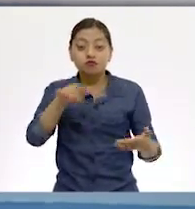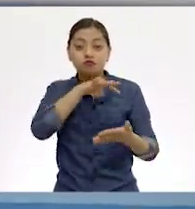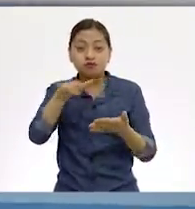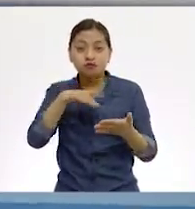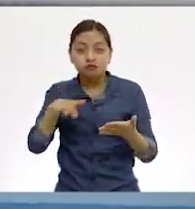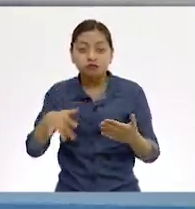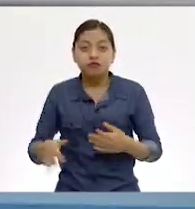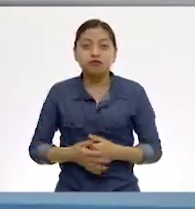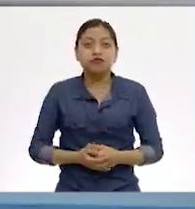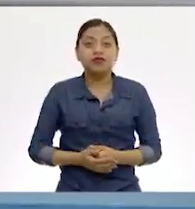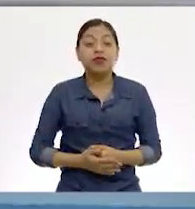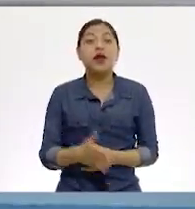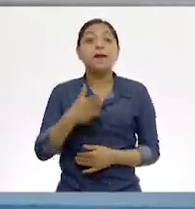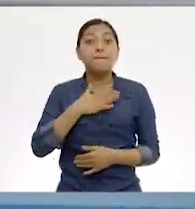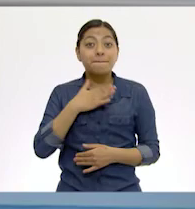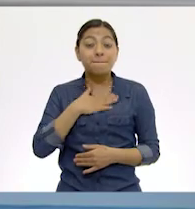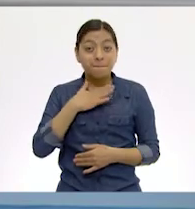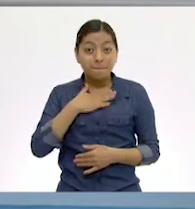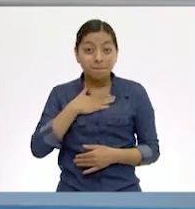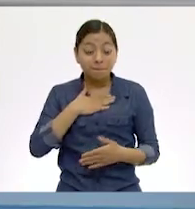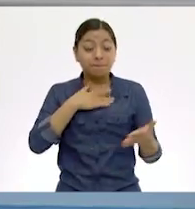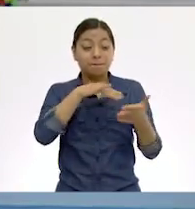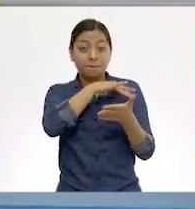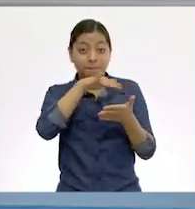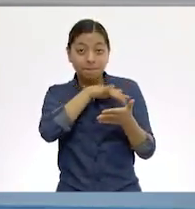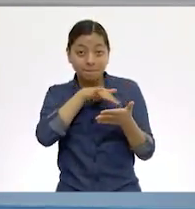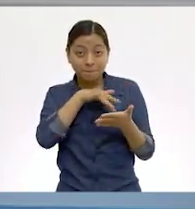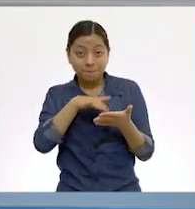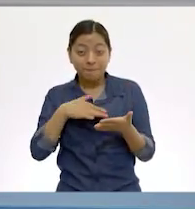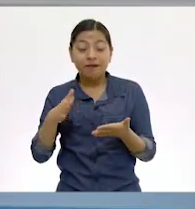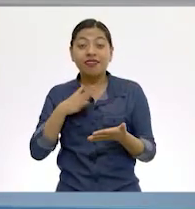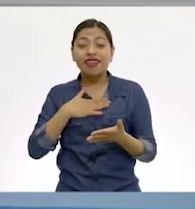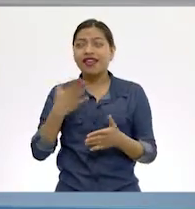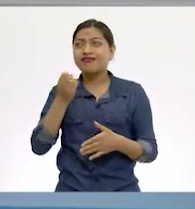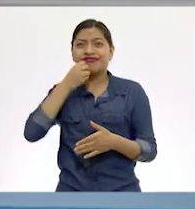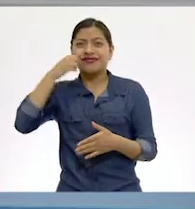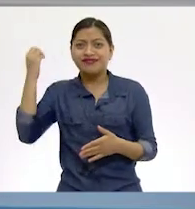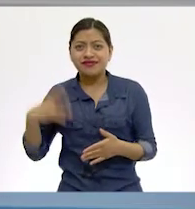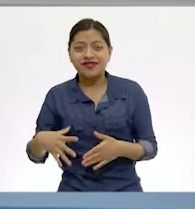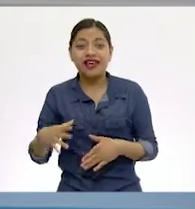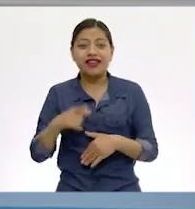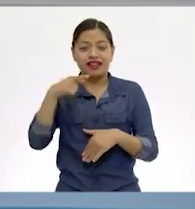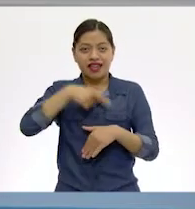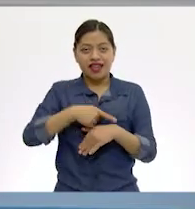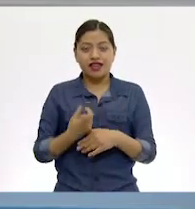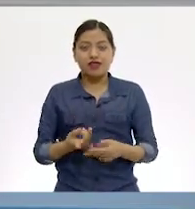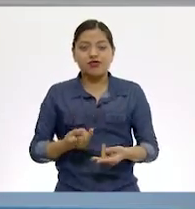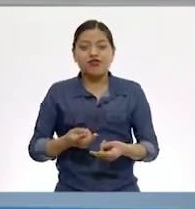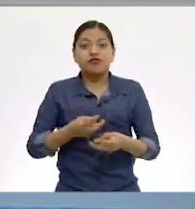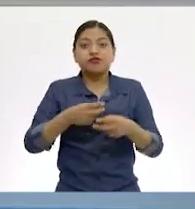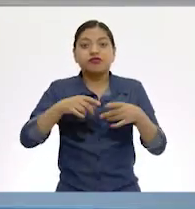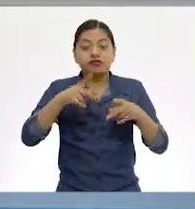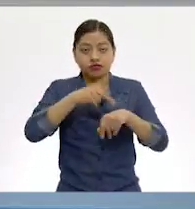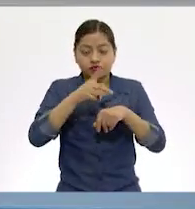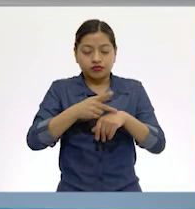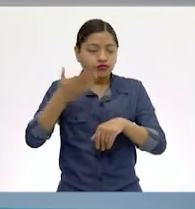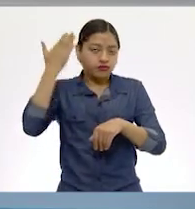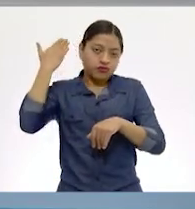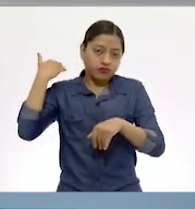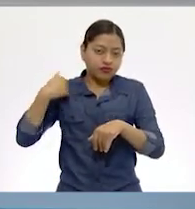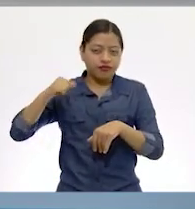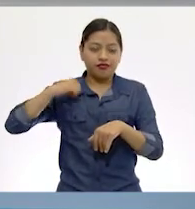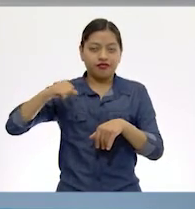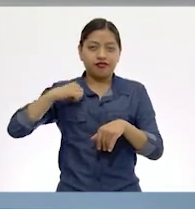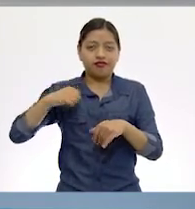en el caso de mi grandiosísimo texto sobre los fósiles de los dinosaurios en